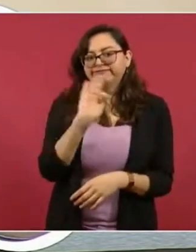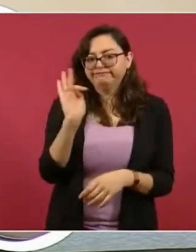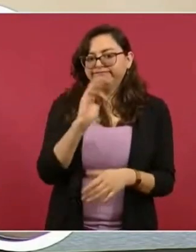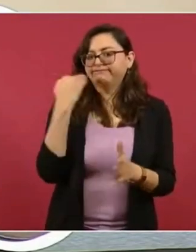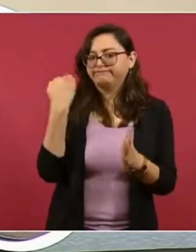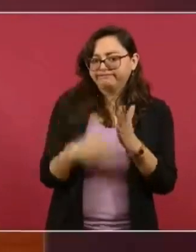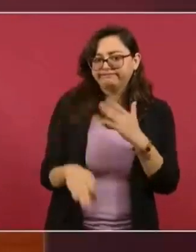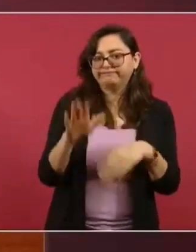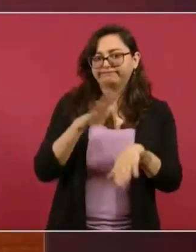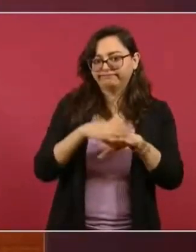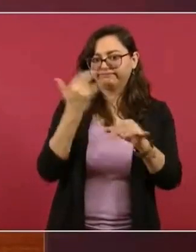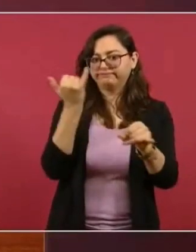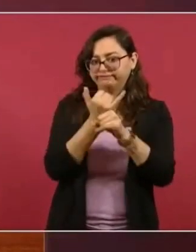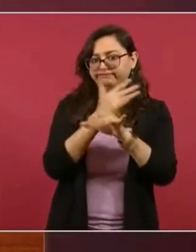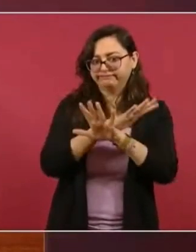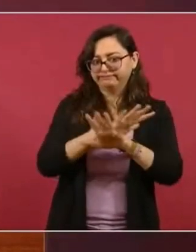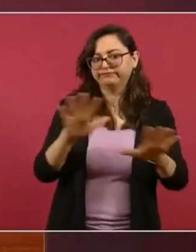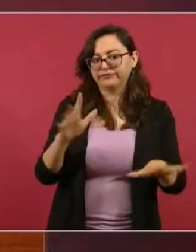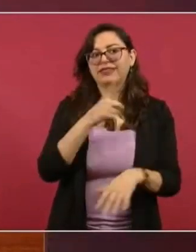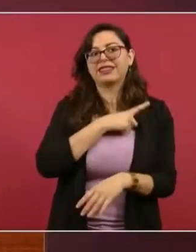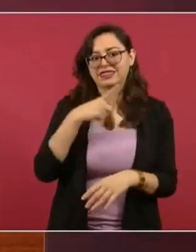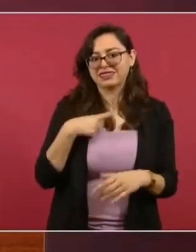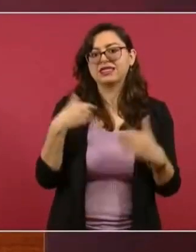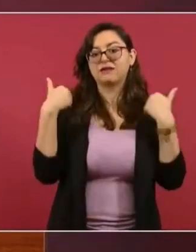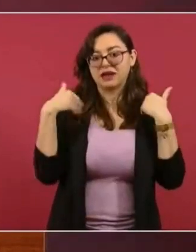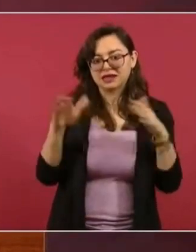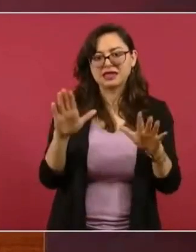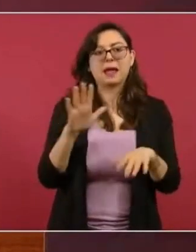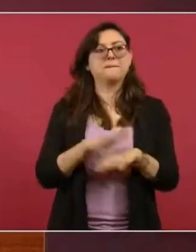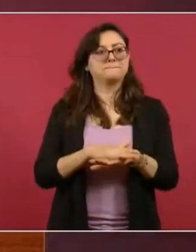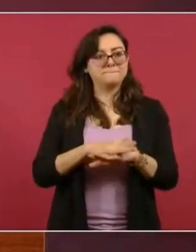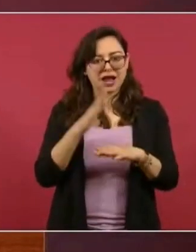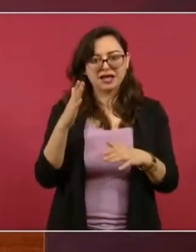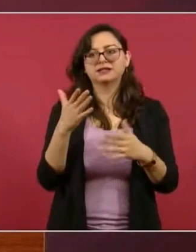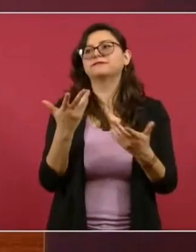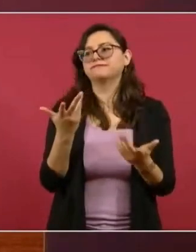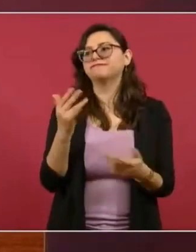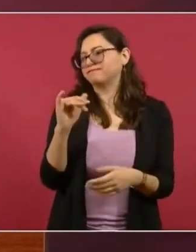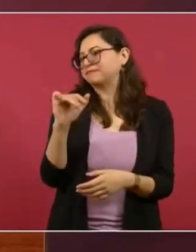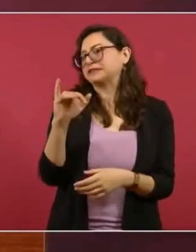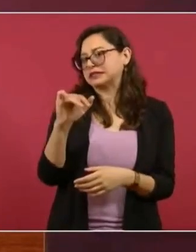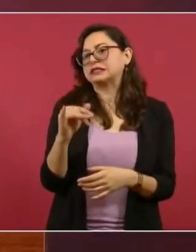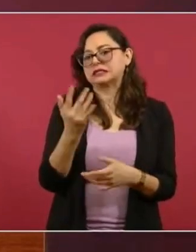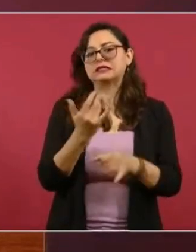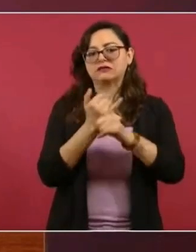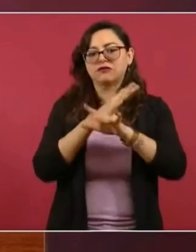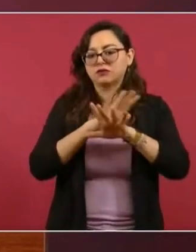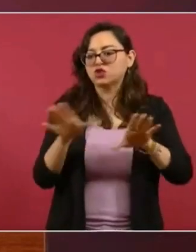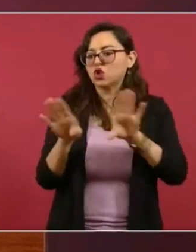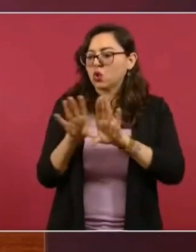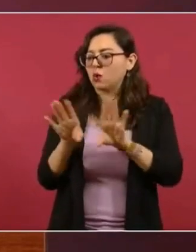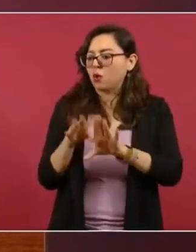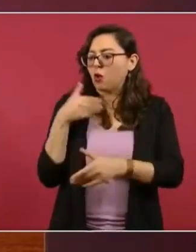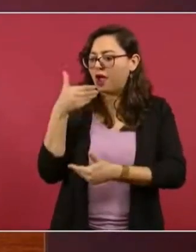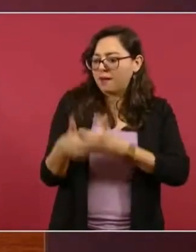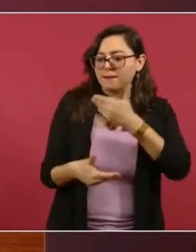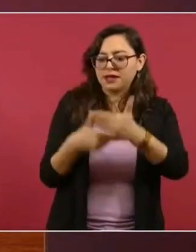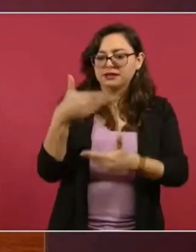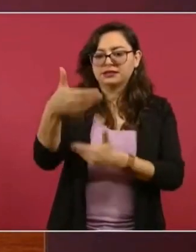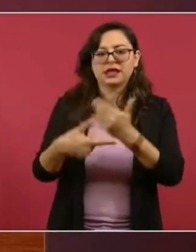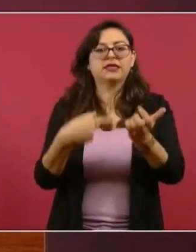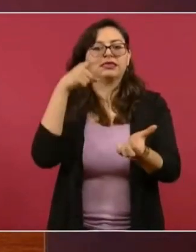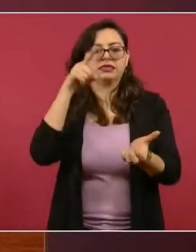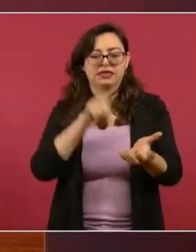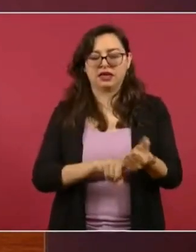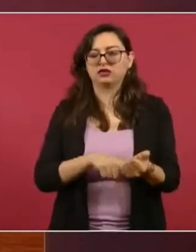conocemos todo y que sí sería bueno pues como sugerencia que también se diera la información de los avances que se tienen en los casos